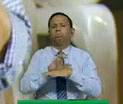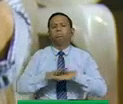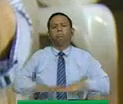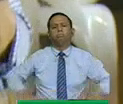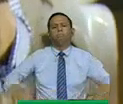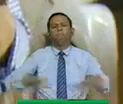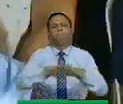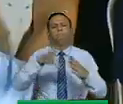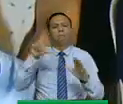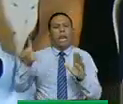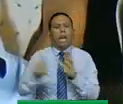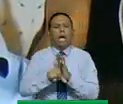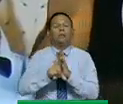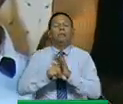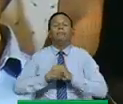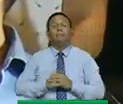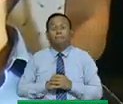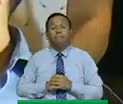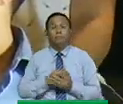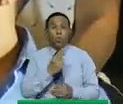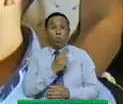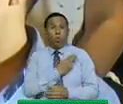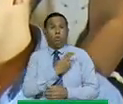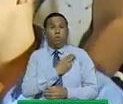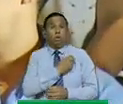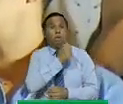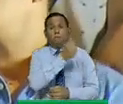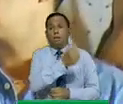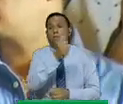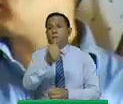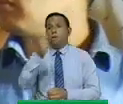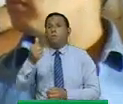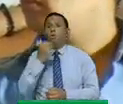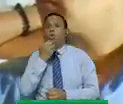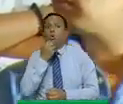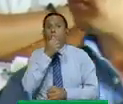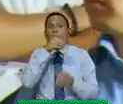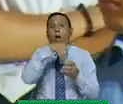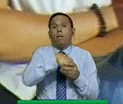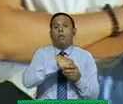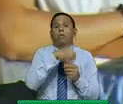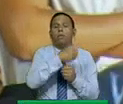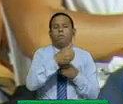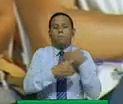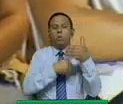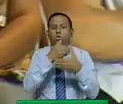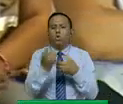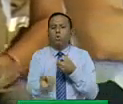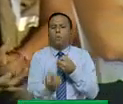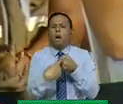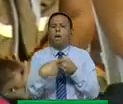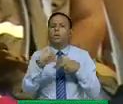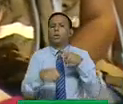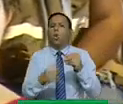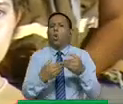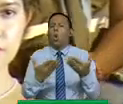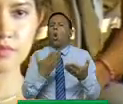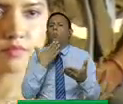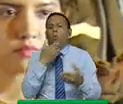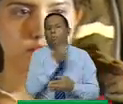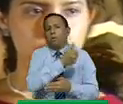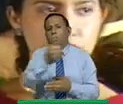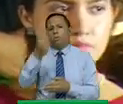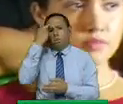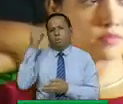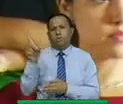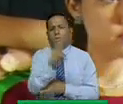costa. Por ende, cada universidad decidirá el proceso de admisión óptimo, pues Lasso reiteró que era una promesa pendiente, después de que el proyecto